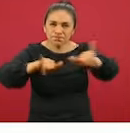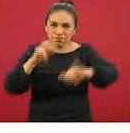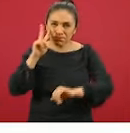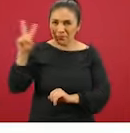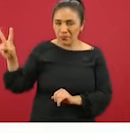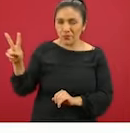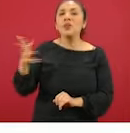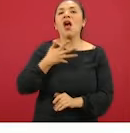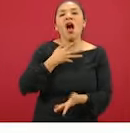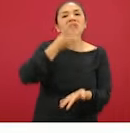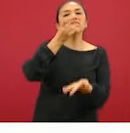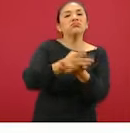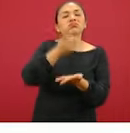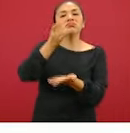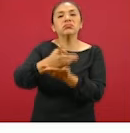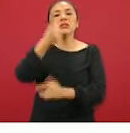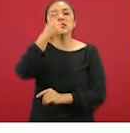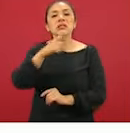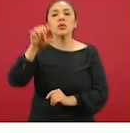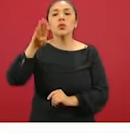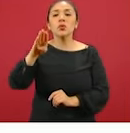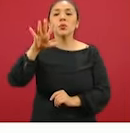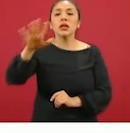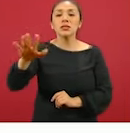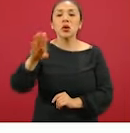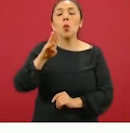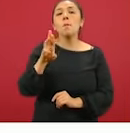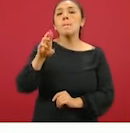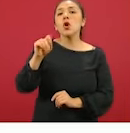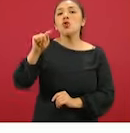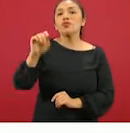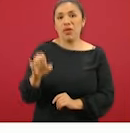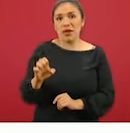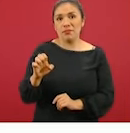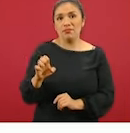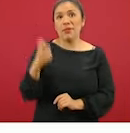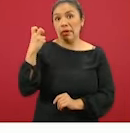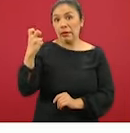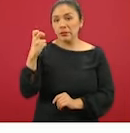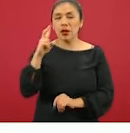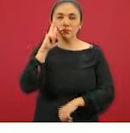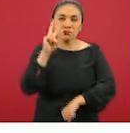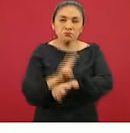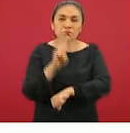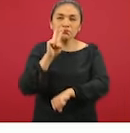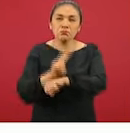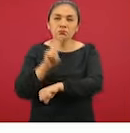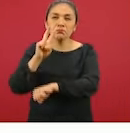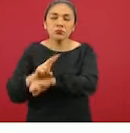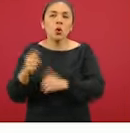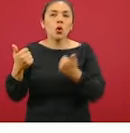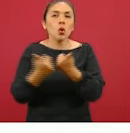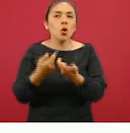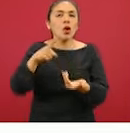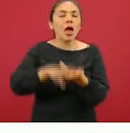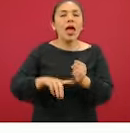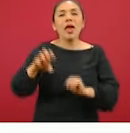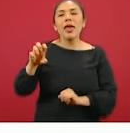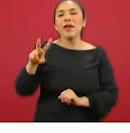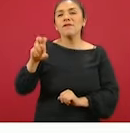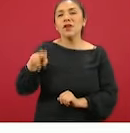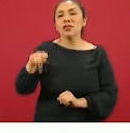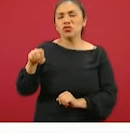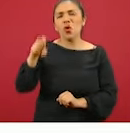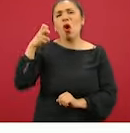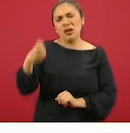también se han detectado 195 brotes, precisamente por esta vigilancia basada en eventos. Esto ayuda